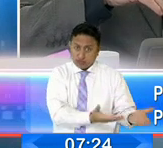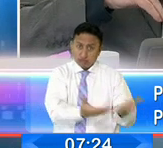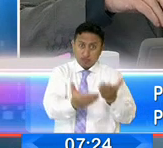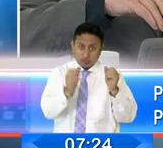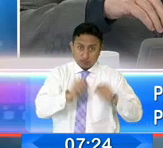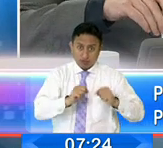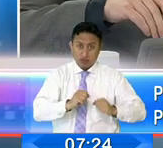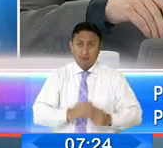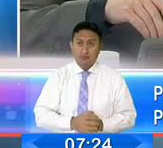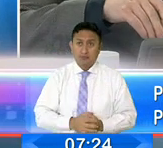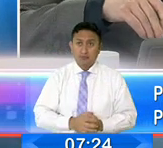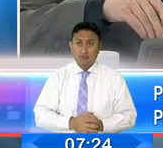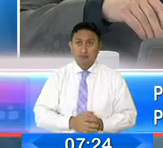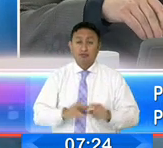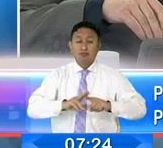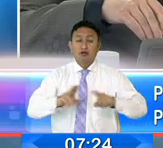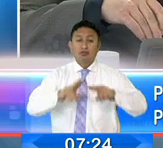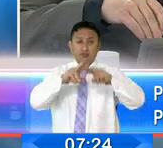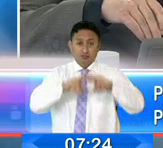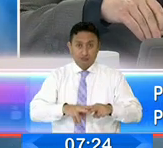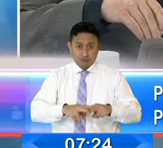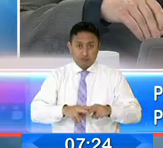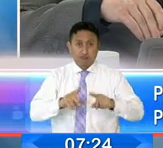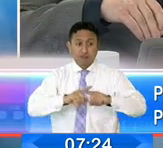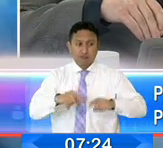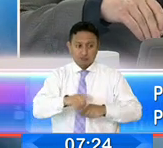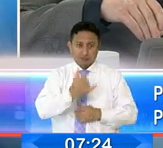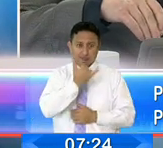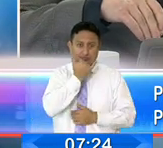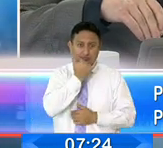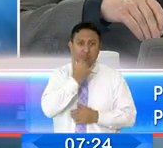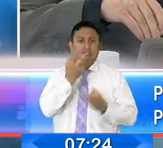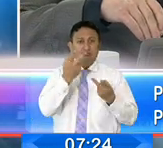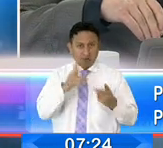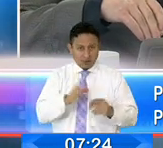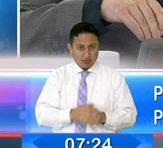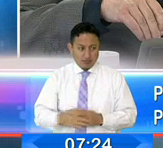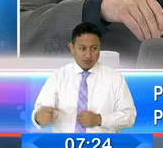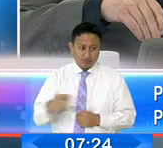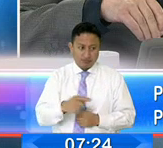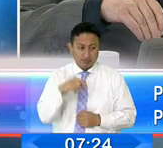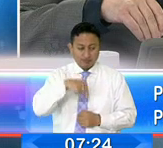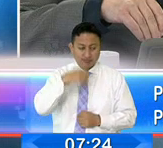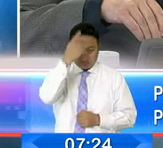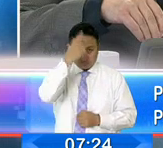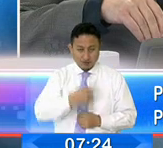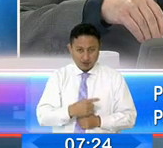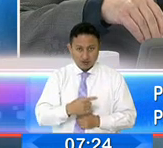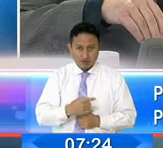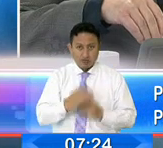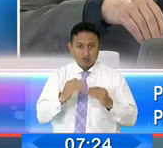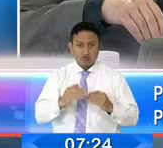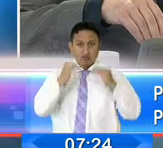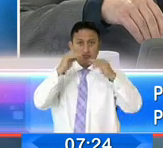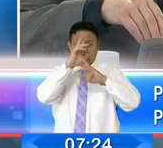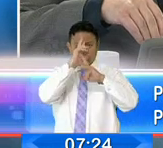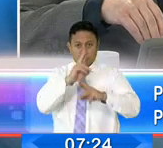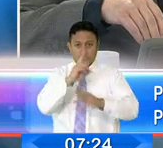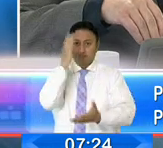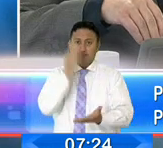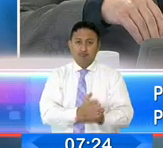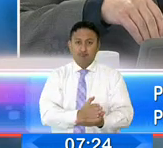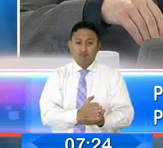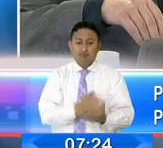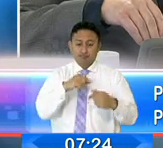a revisarlos, a renegociarlos. Pero si no es así, también sabremos tomar una decisión soberana y tajante